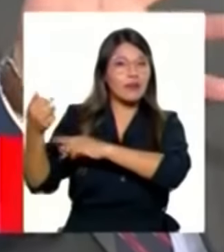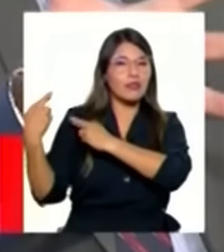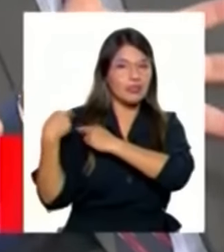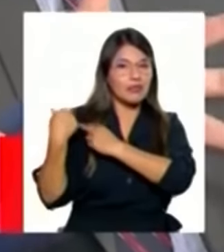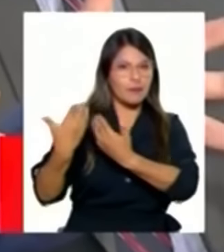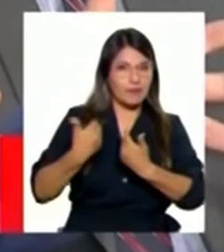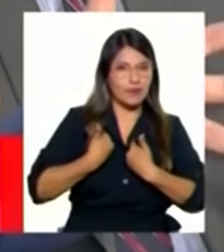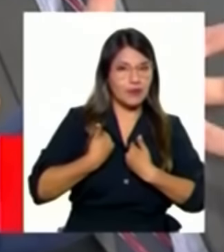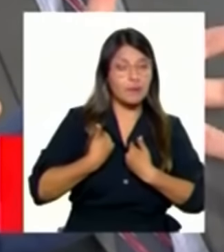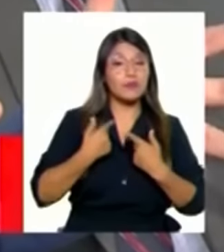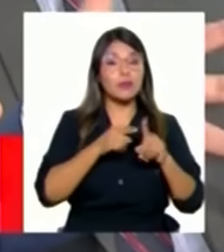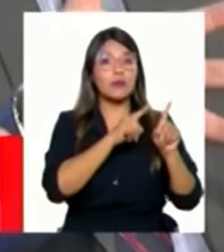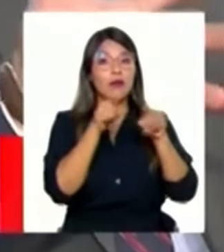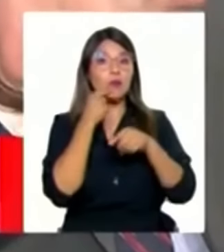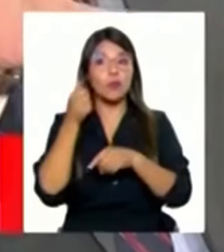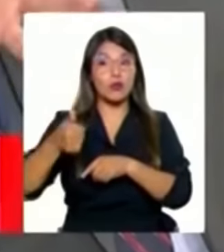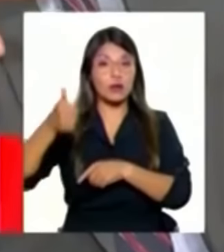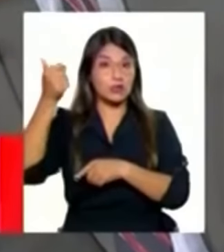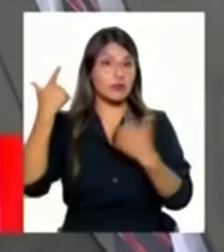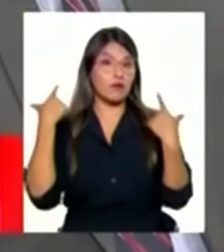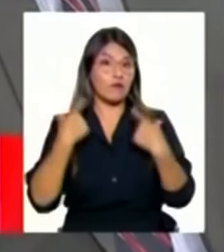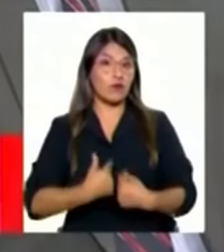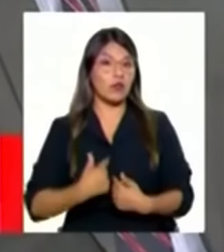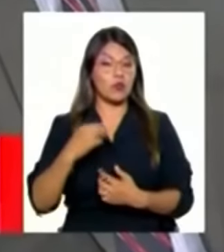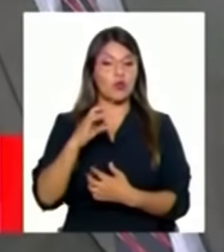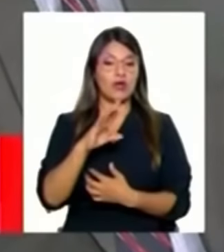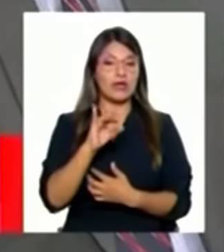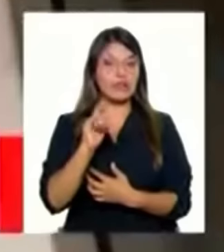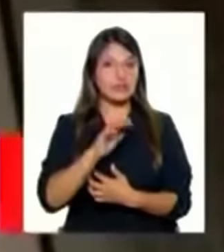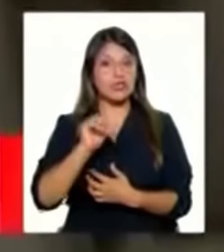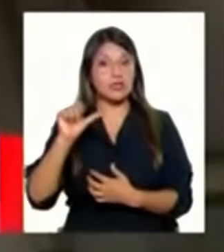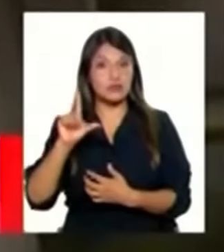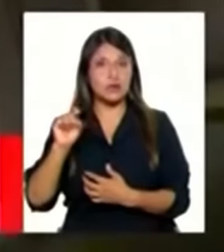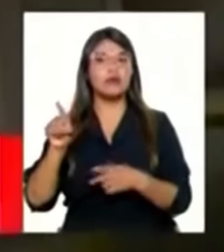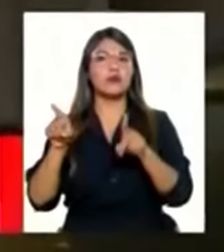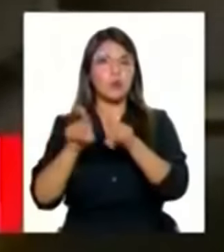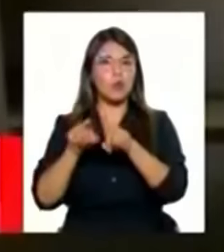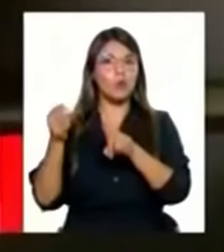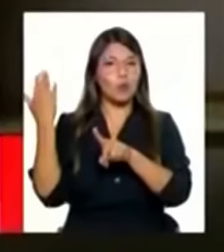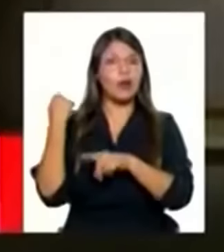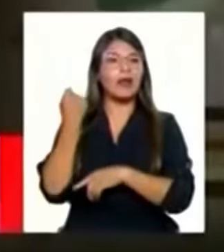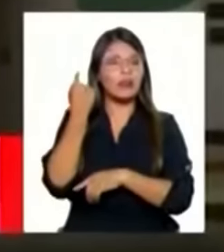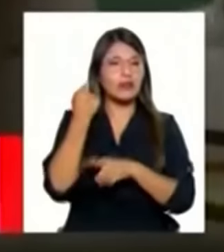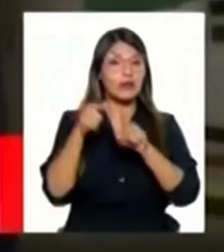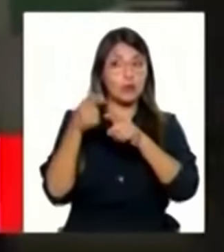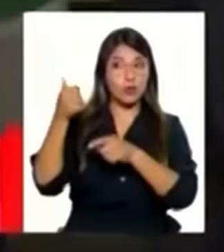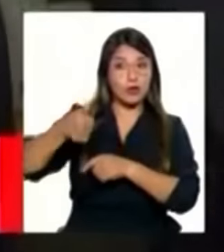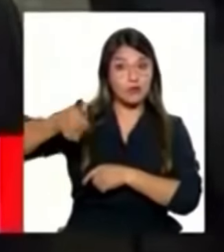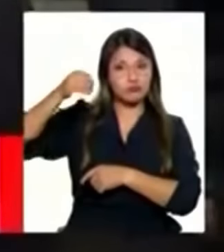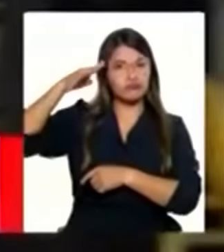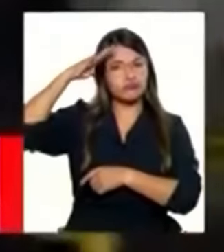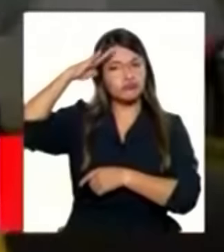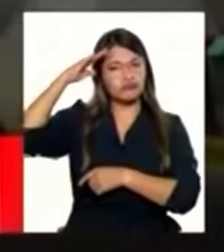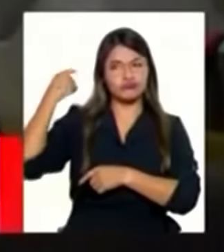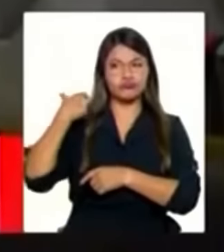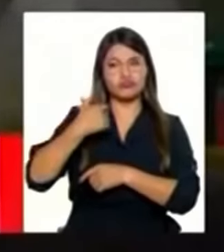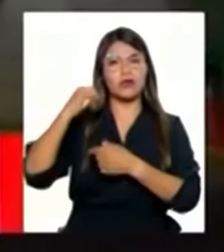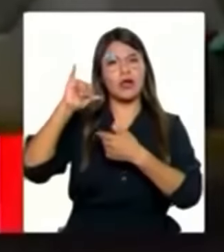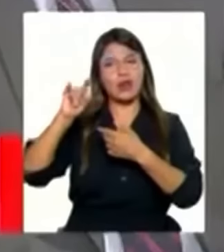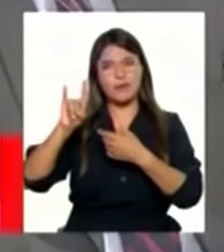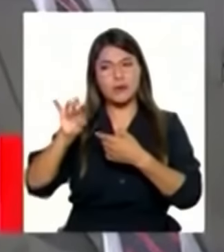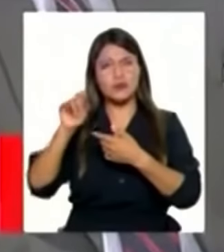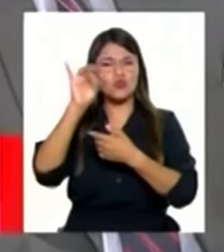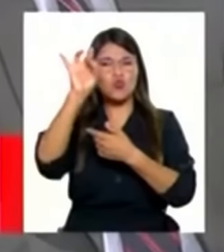a conocer los argumentos de su denuncia penal y quejas funcionales, que también comprende al coronel Harvey Colchado, entre